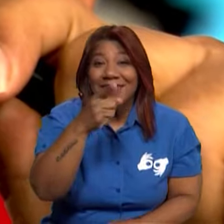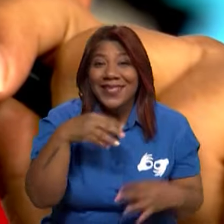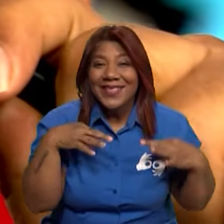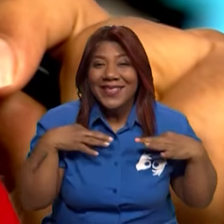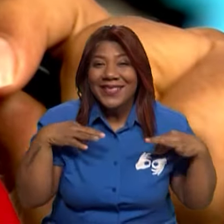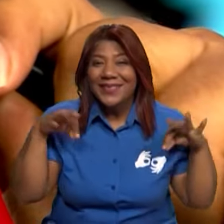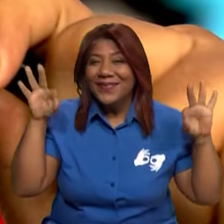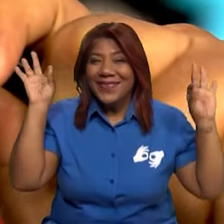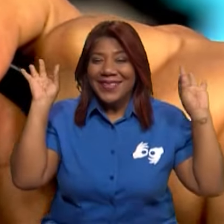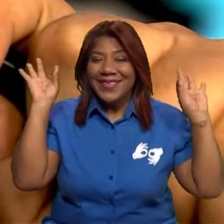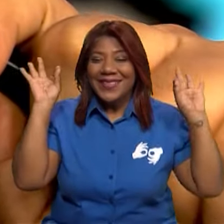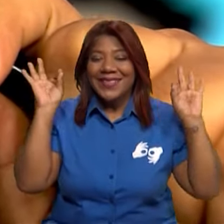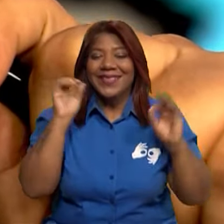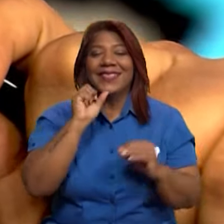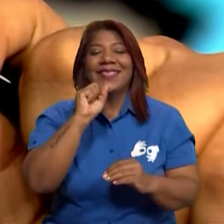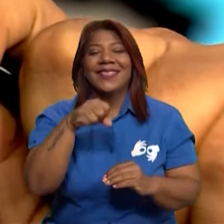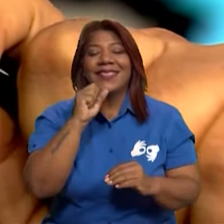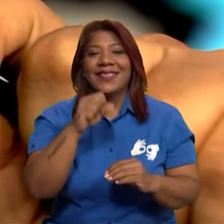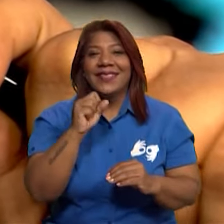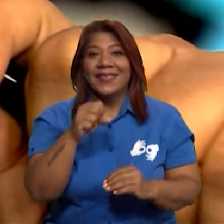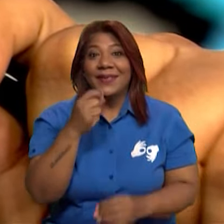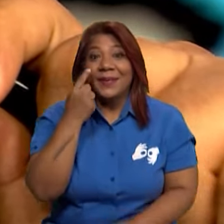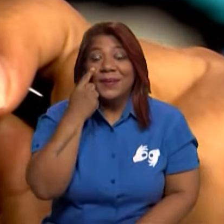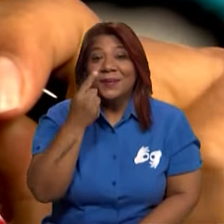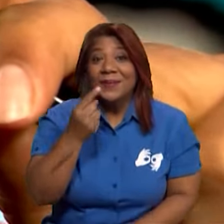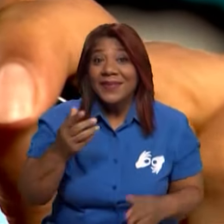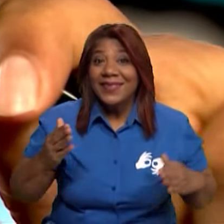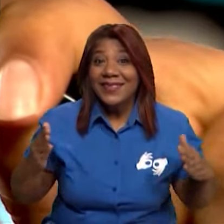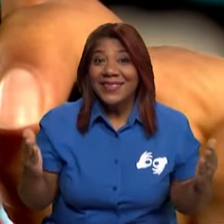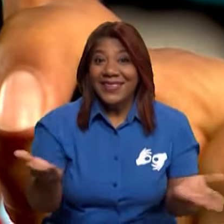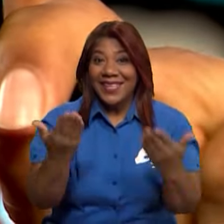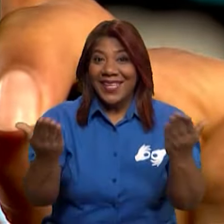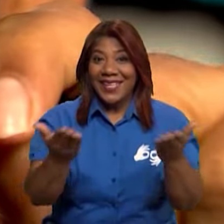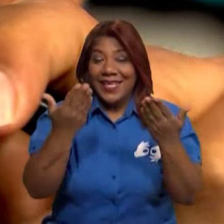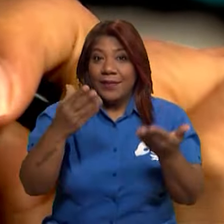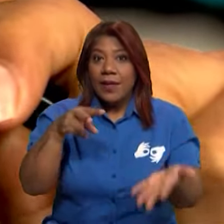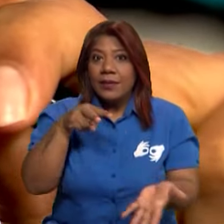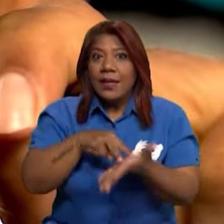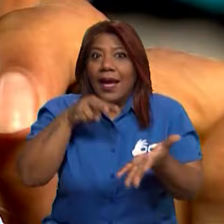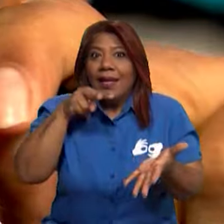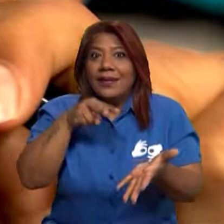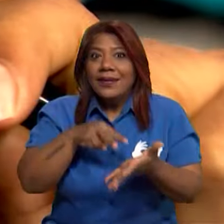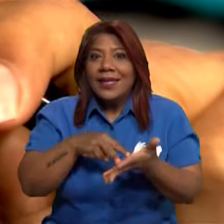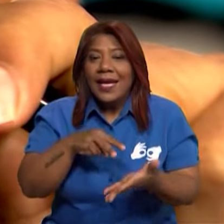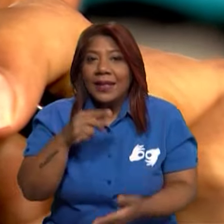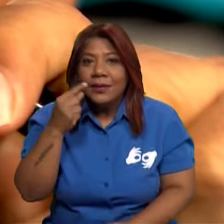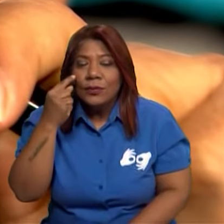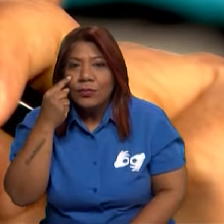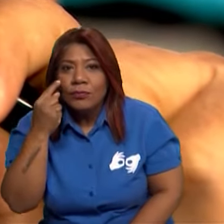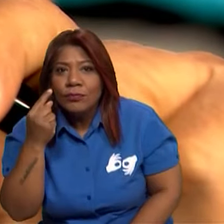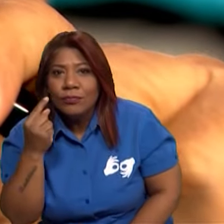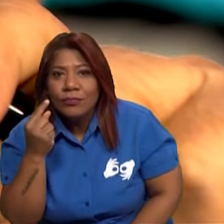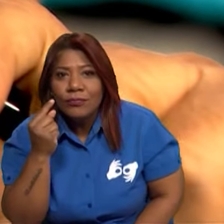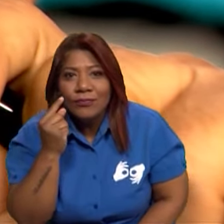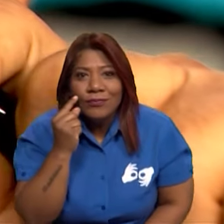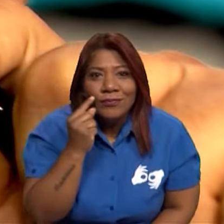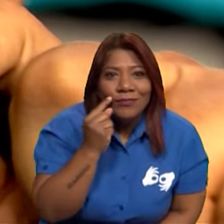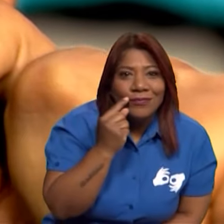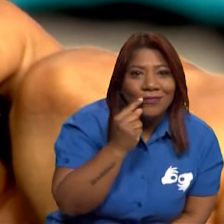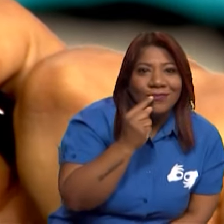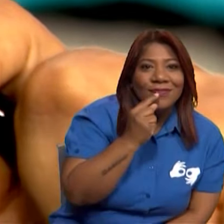contentos, felices. Muy bien. ¡Oh! Están animados, eso, saltando. Ah, le gusta la clase de ciencia natural,